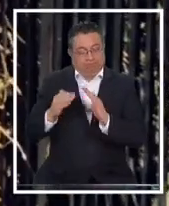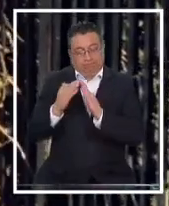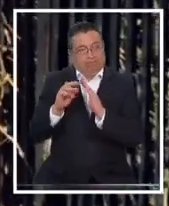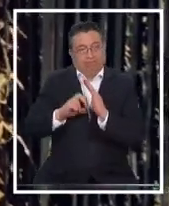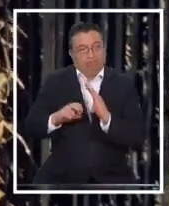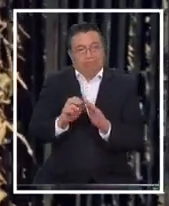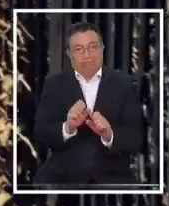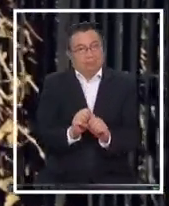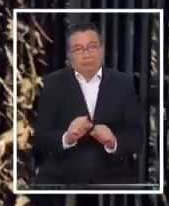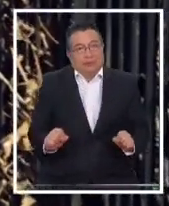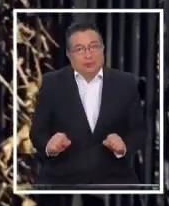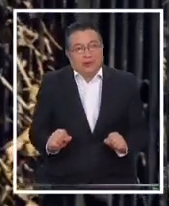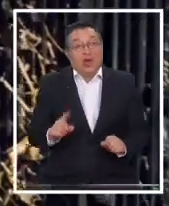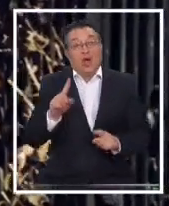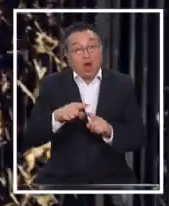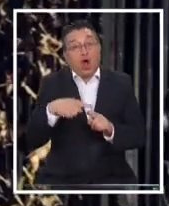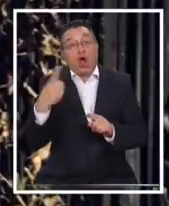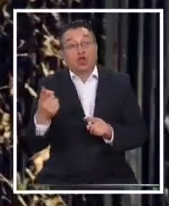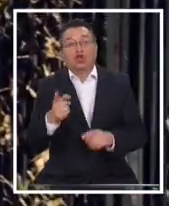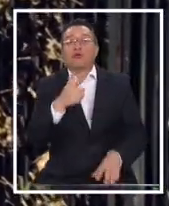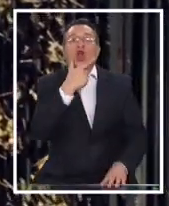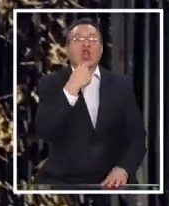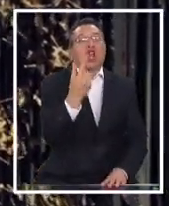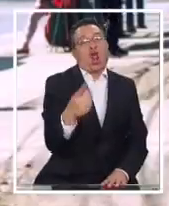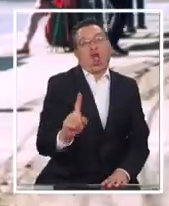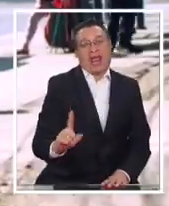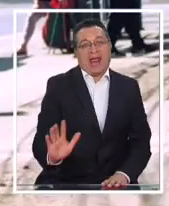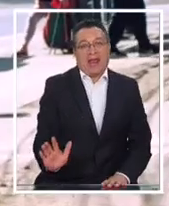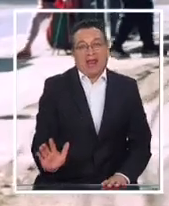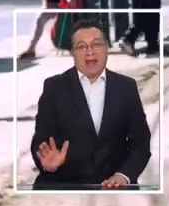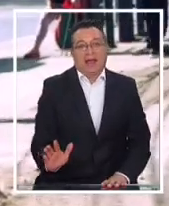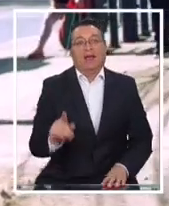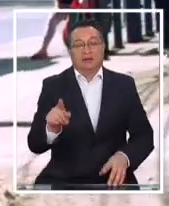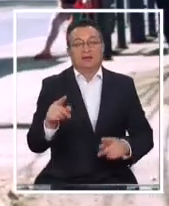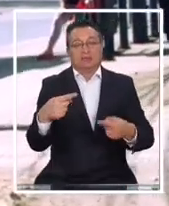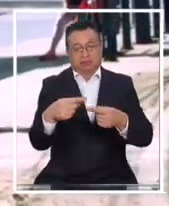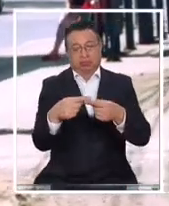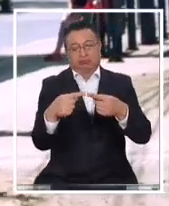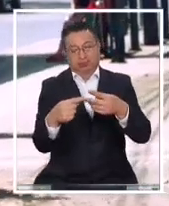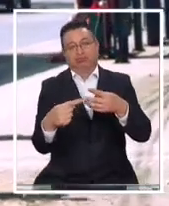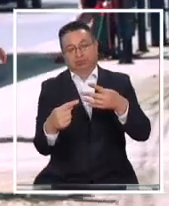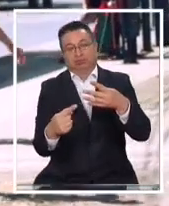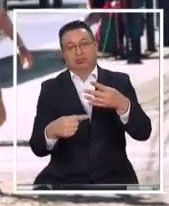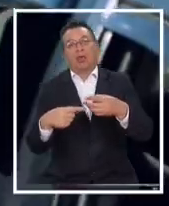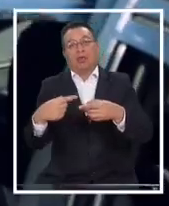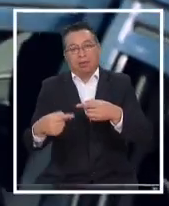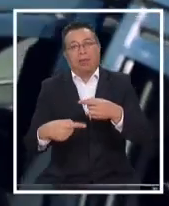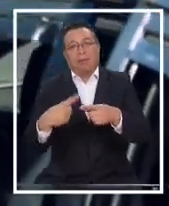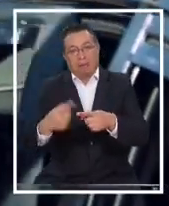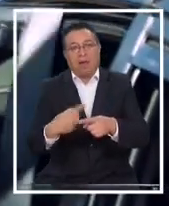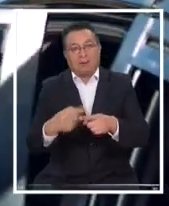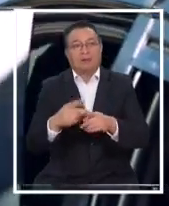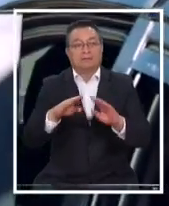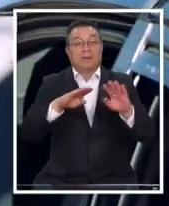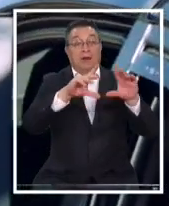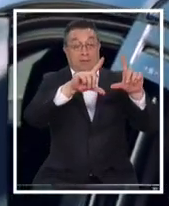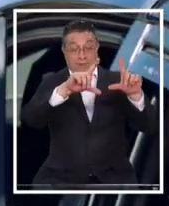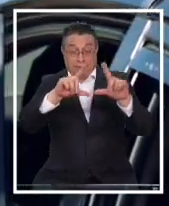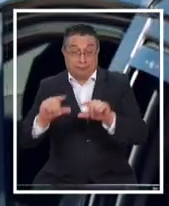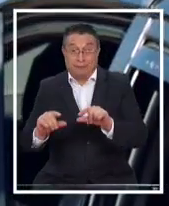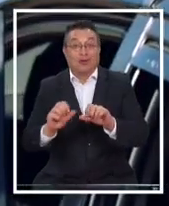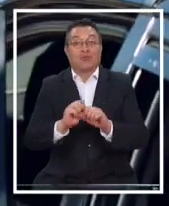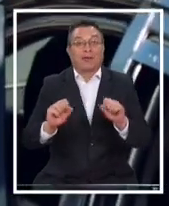cuarentena, se suman también aquellos que no quieren hacerlo. Un círculo vicioso que finalmente impide mejorar los índices para cambiar de